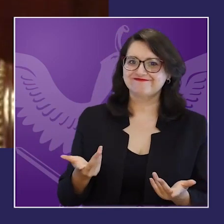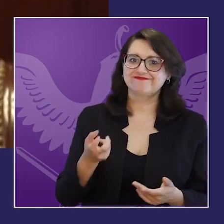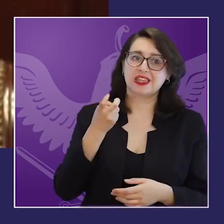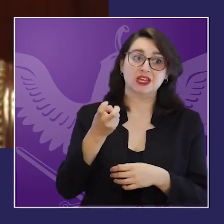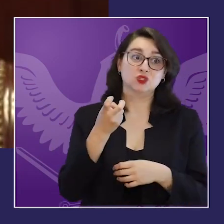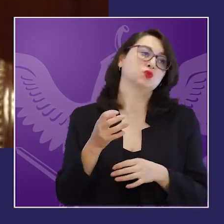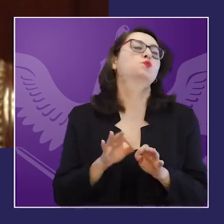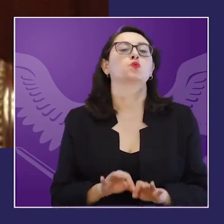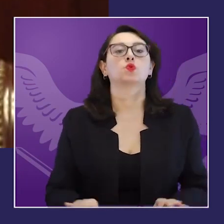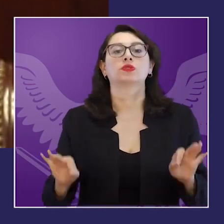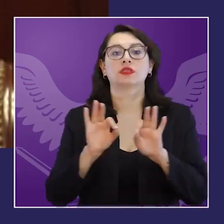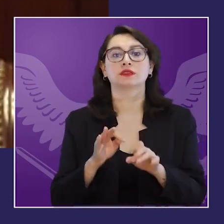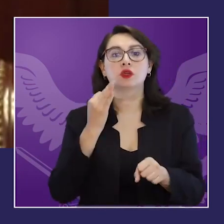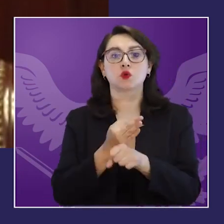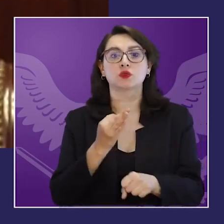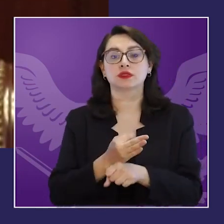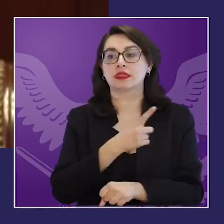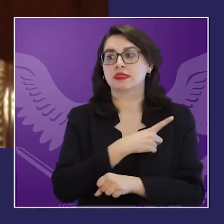políticas públicas, corriendo,